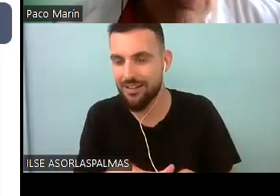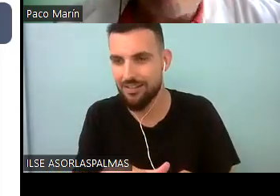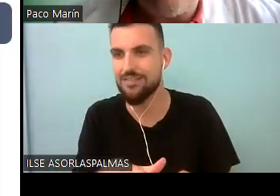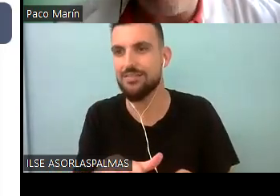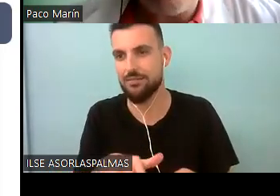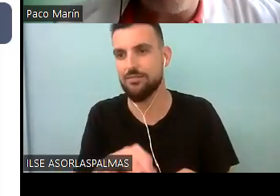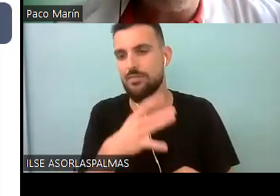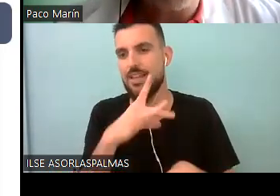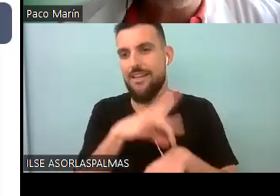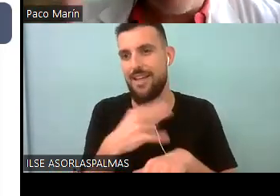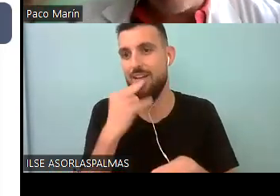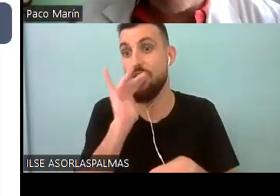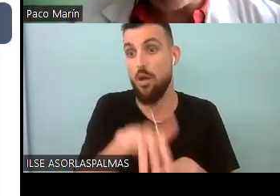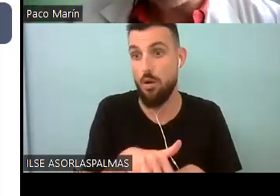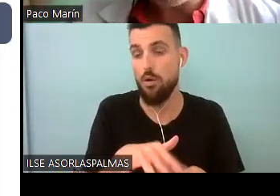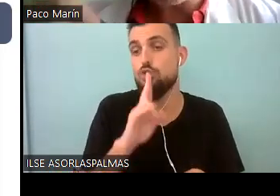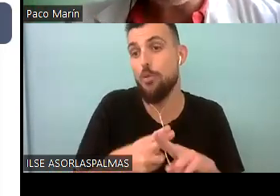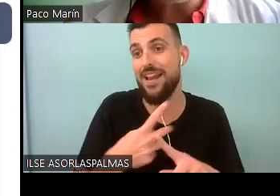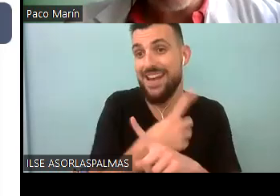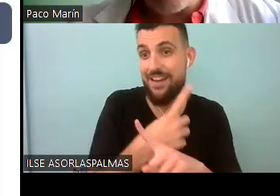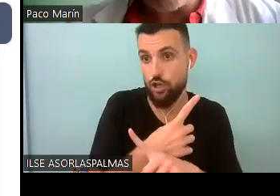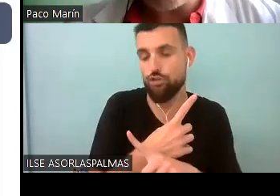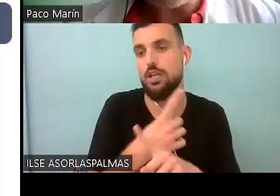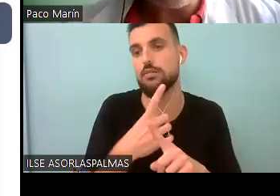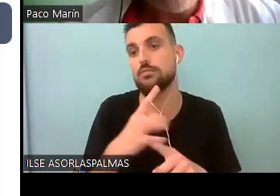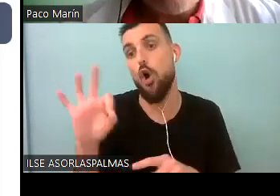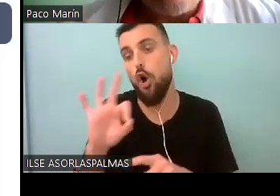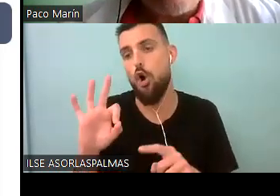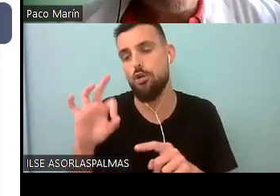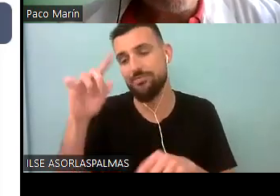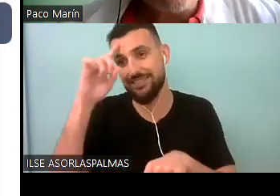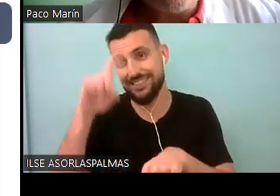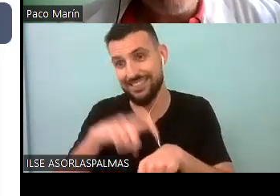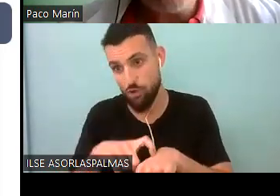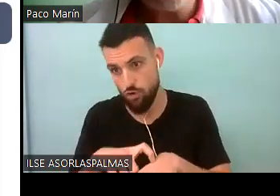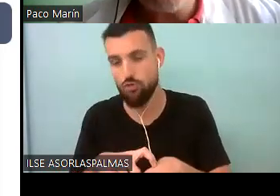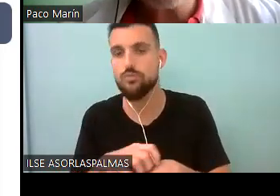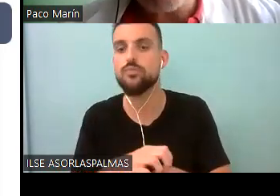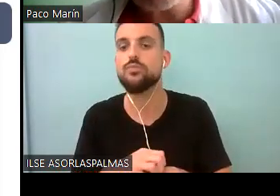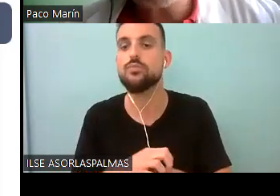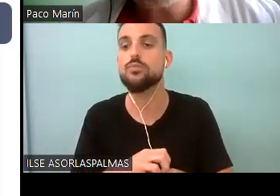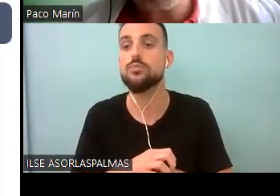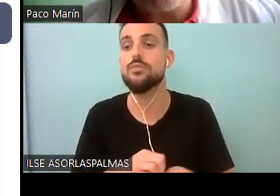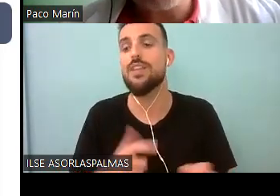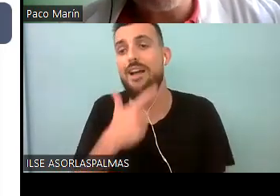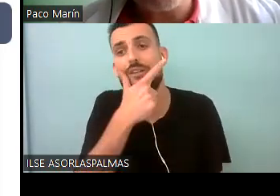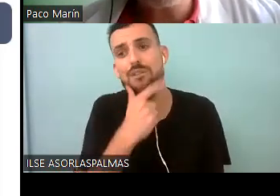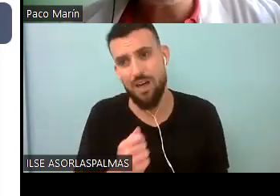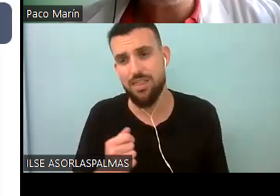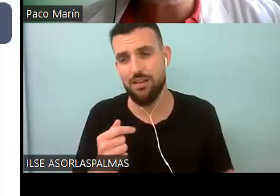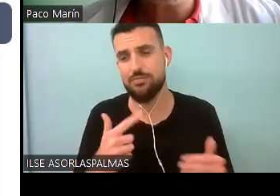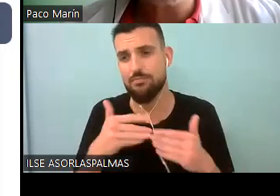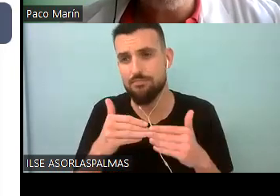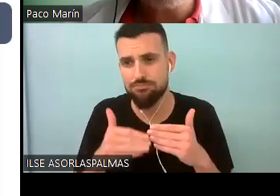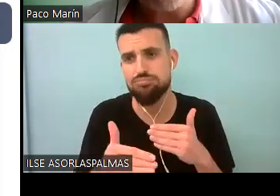nerviosa o no, o sea, como proceso psiquiátrico o no, normalmente tienen mayor tendencia a la osteoporosis